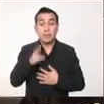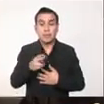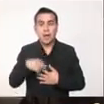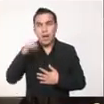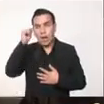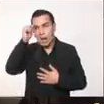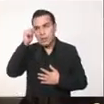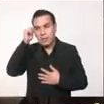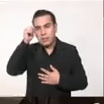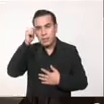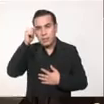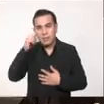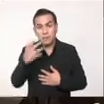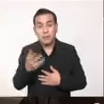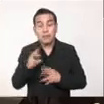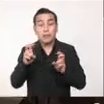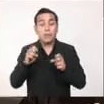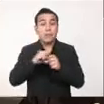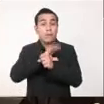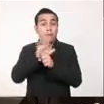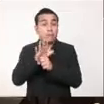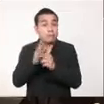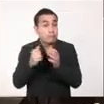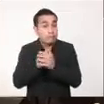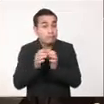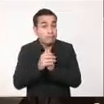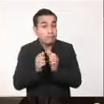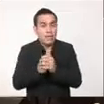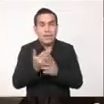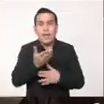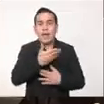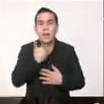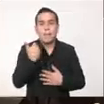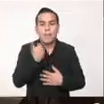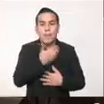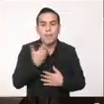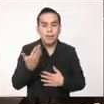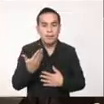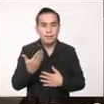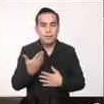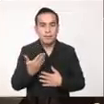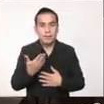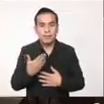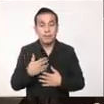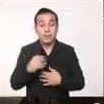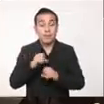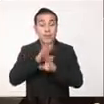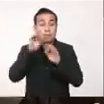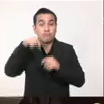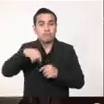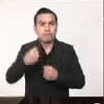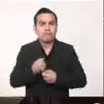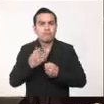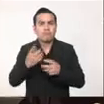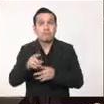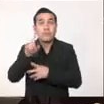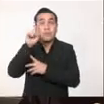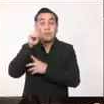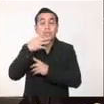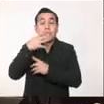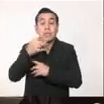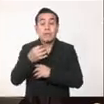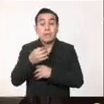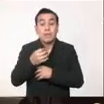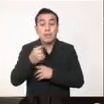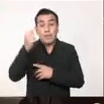estamos analizando, frente a una pandemia. Y lo quiero decir acá. ¿Qué pasa si, y lo digo acá, Dios no hubiera dado la